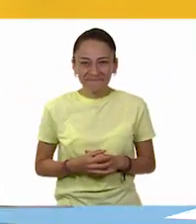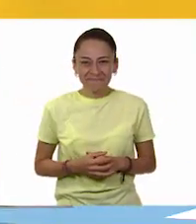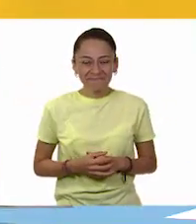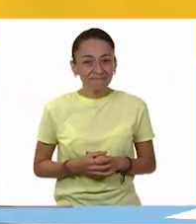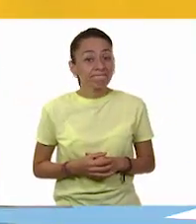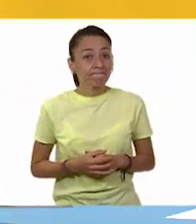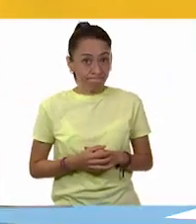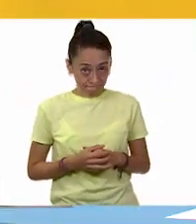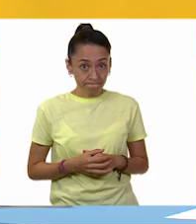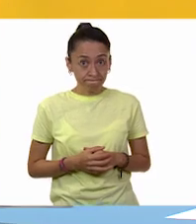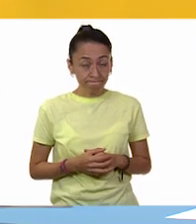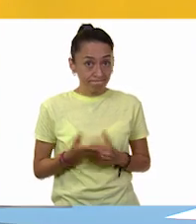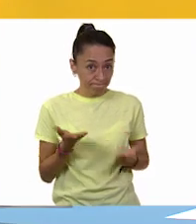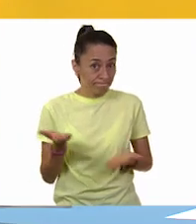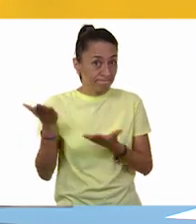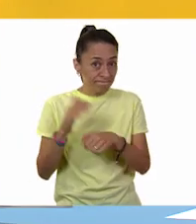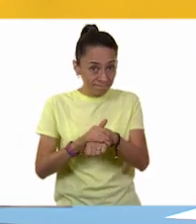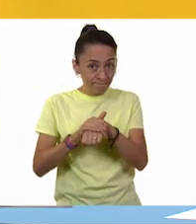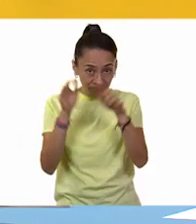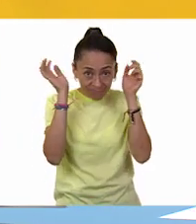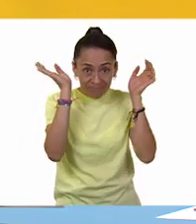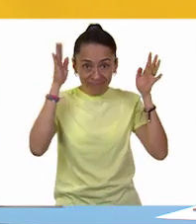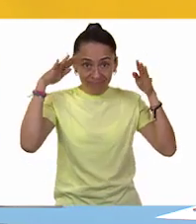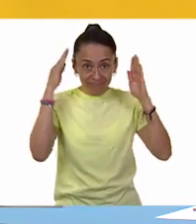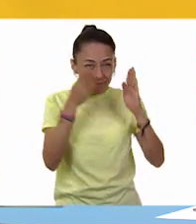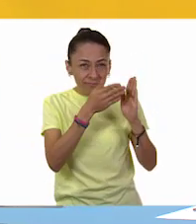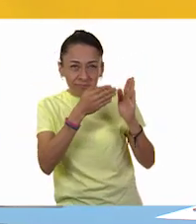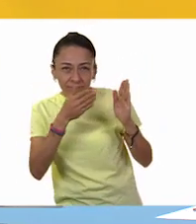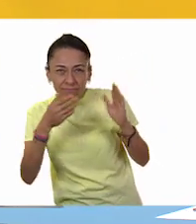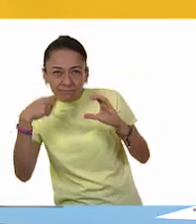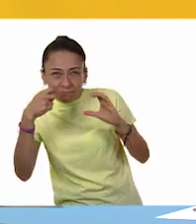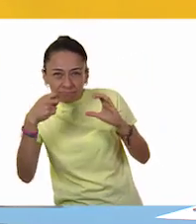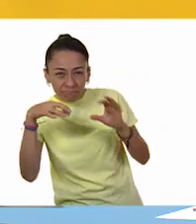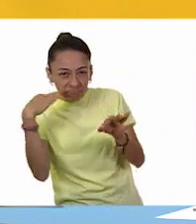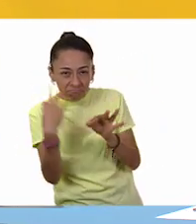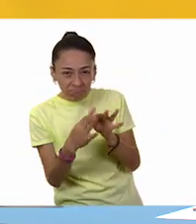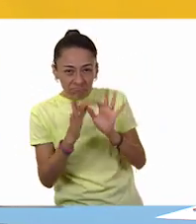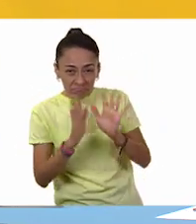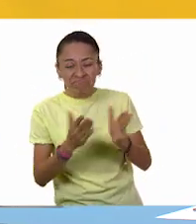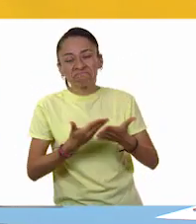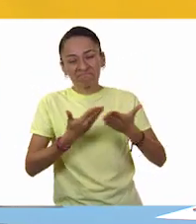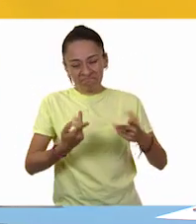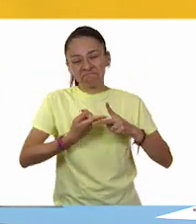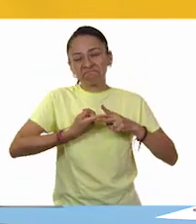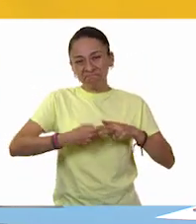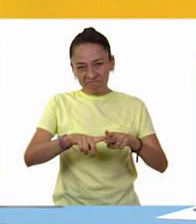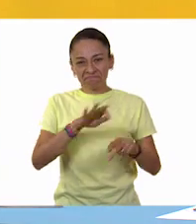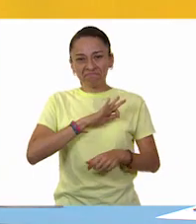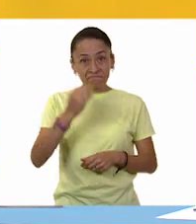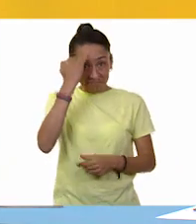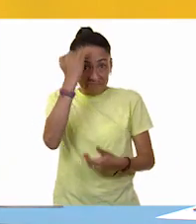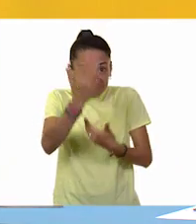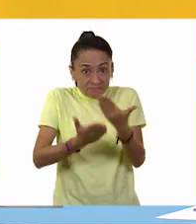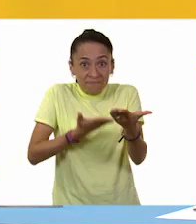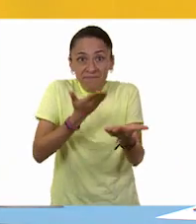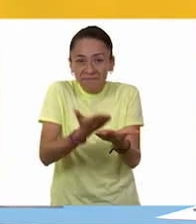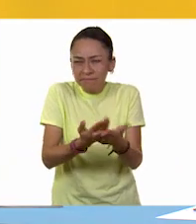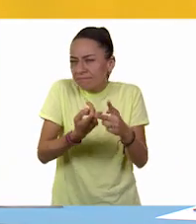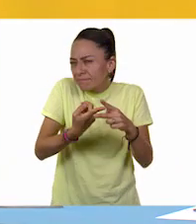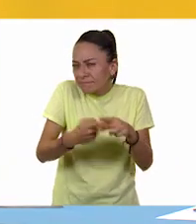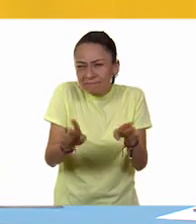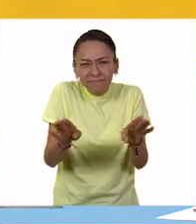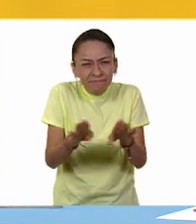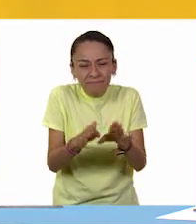Después de la cápsula de nuestro amigo Ajolisto, ya estamos listos para empezar. Les propongo que comencemos con un juego que va a ser